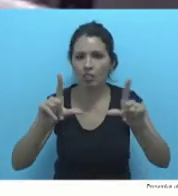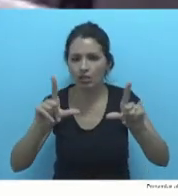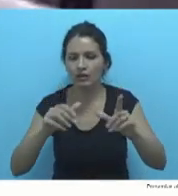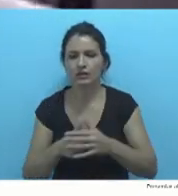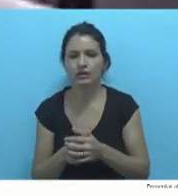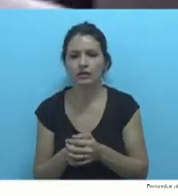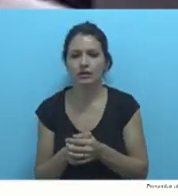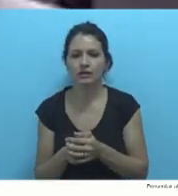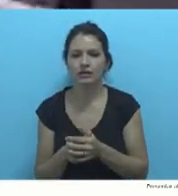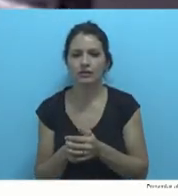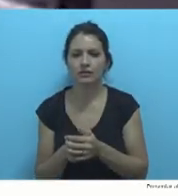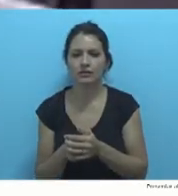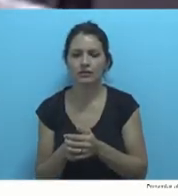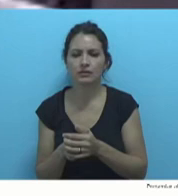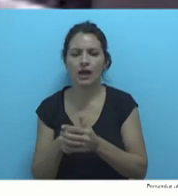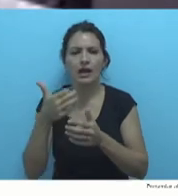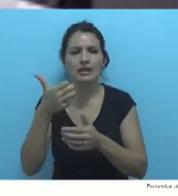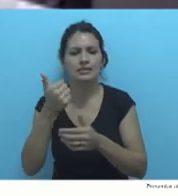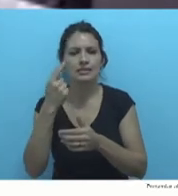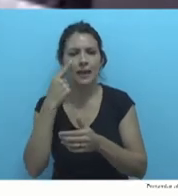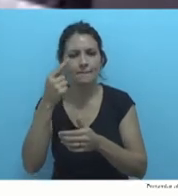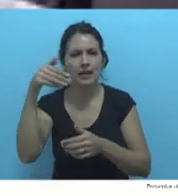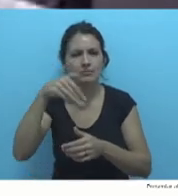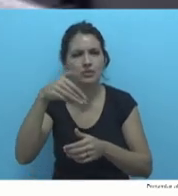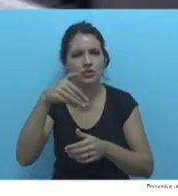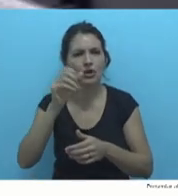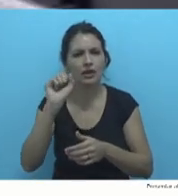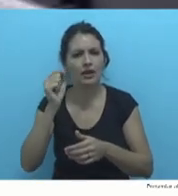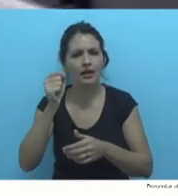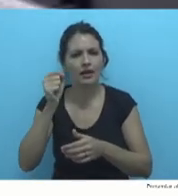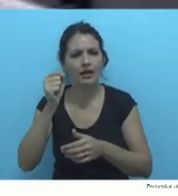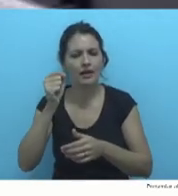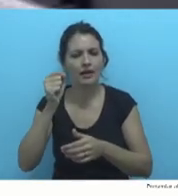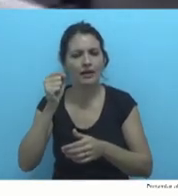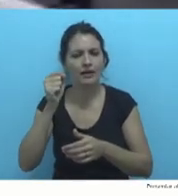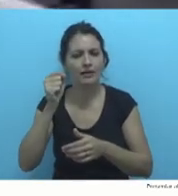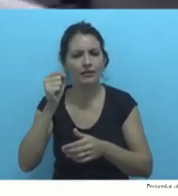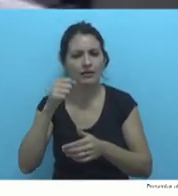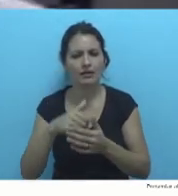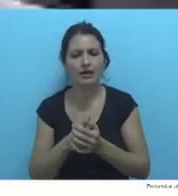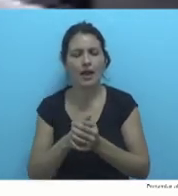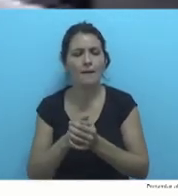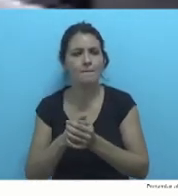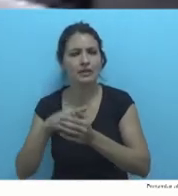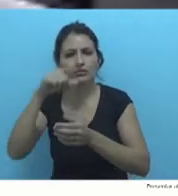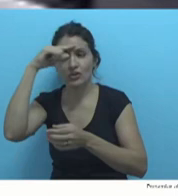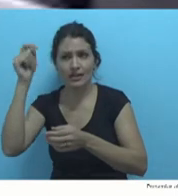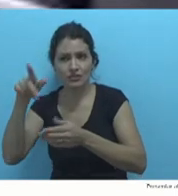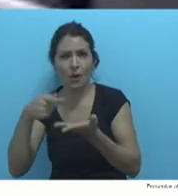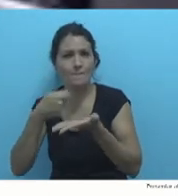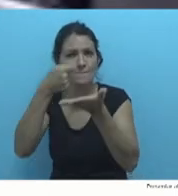Tesoro, 26.000 millones va a cobrar en el acuerdo la provincia de San Juan. Por eso la